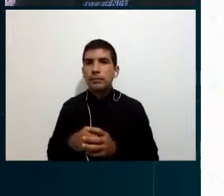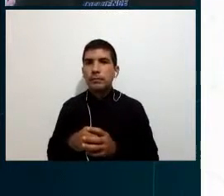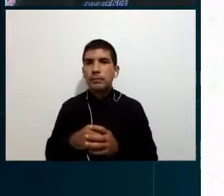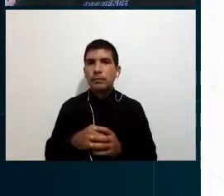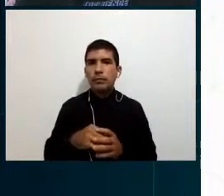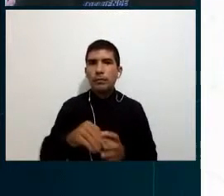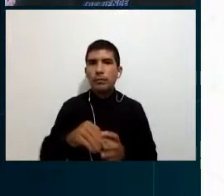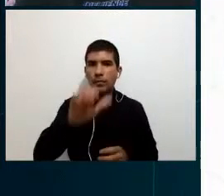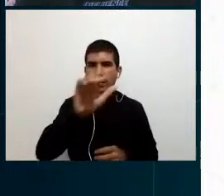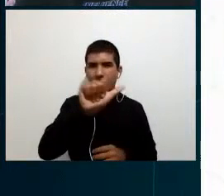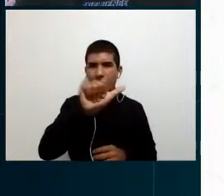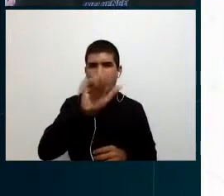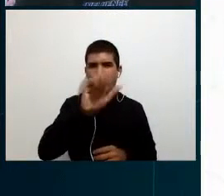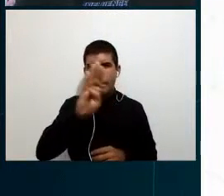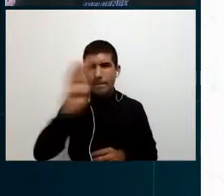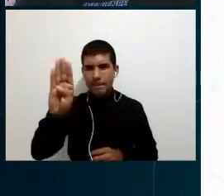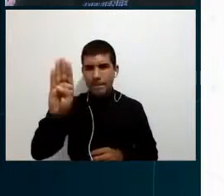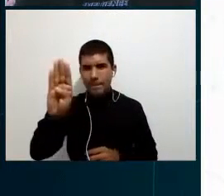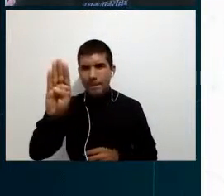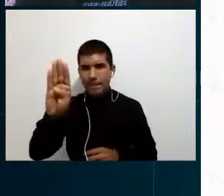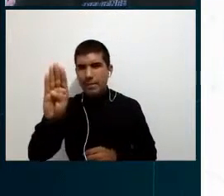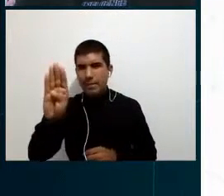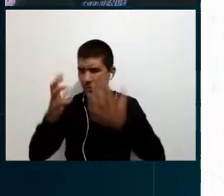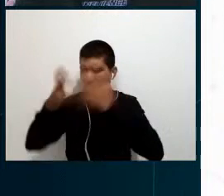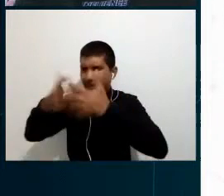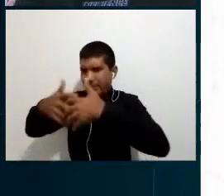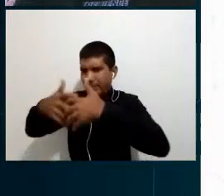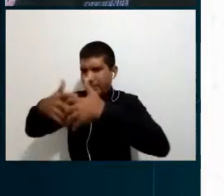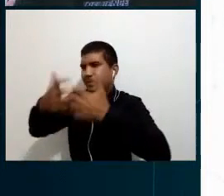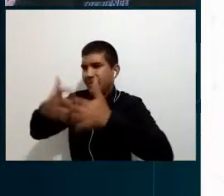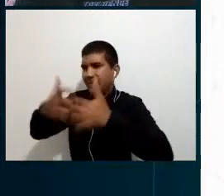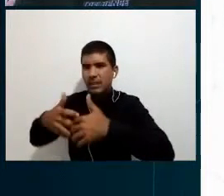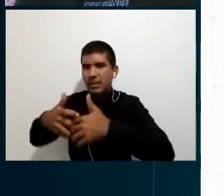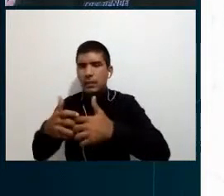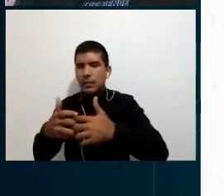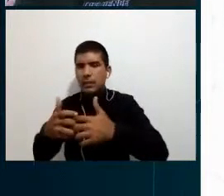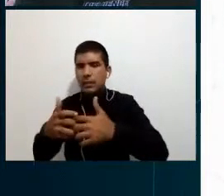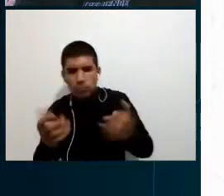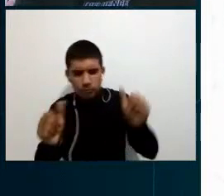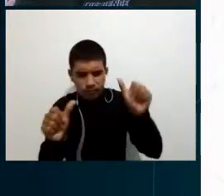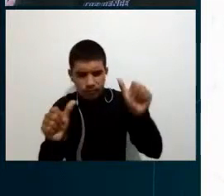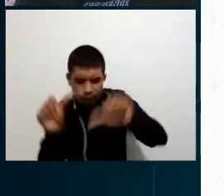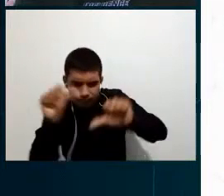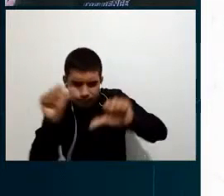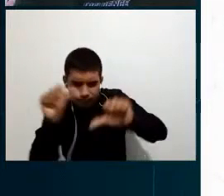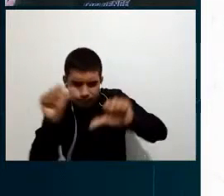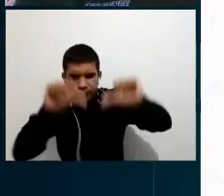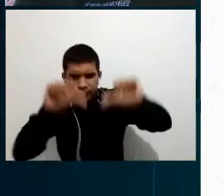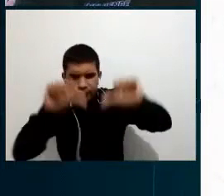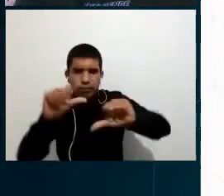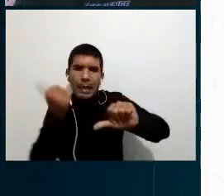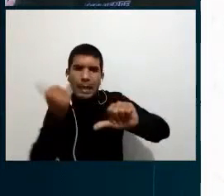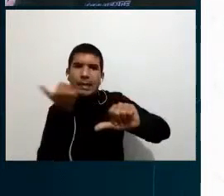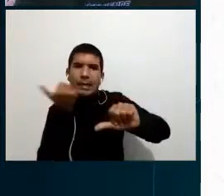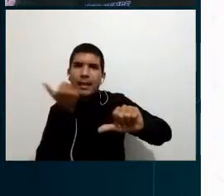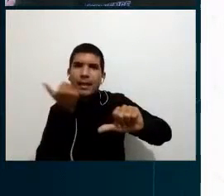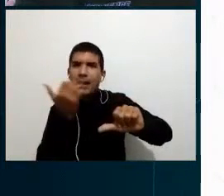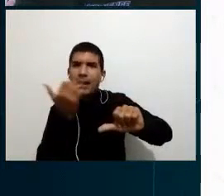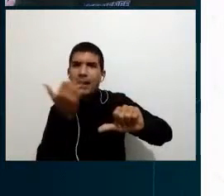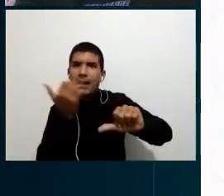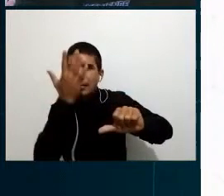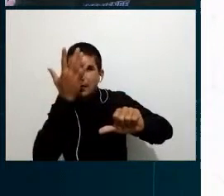carbono, fluorocetona, oxígeno y nitrógeno. Las pruebas se realizan en